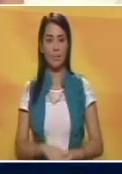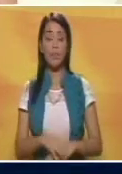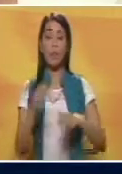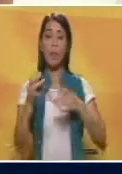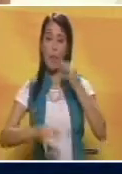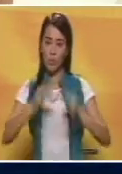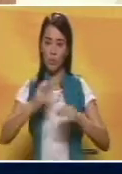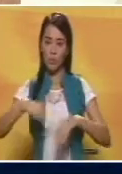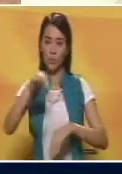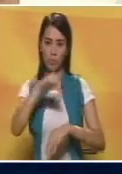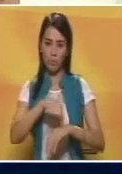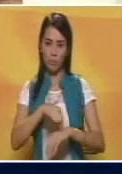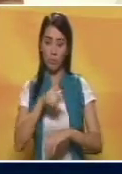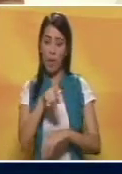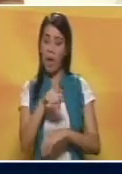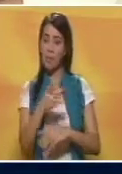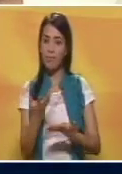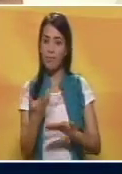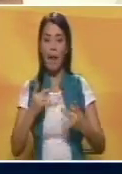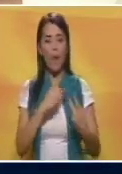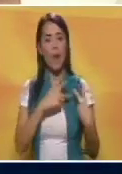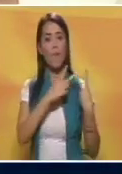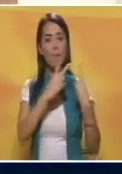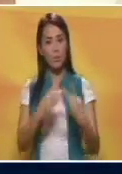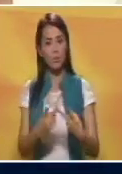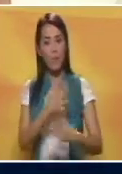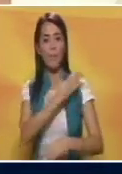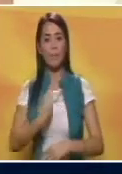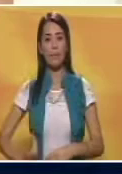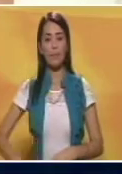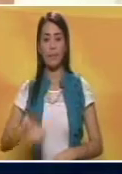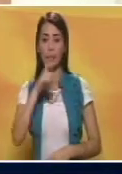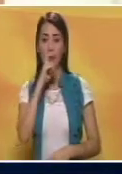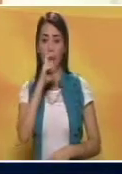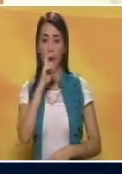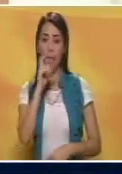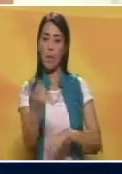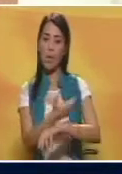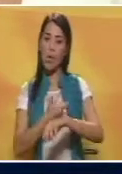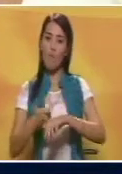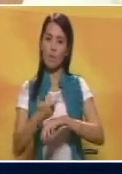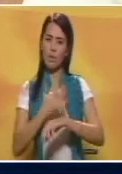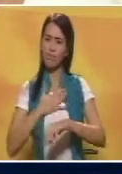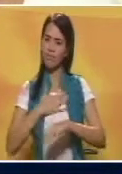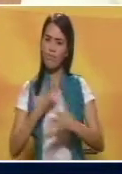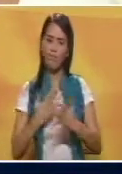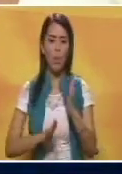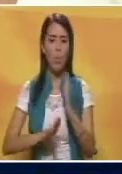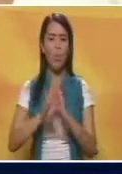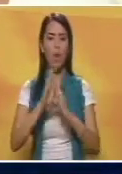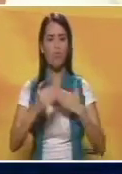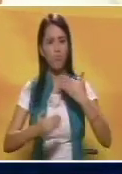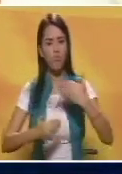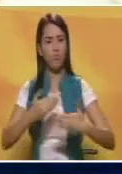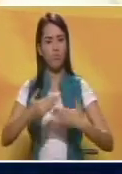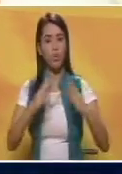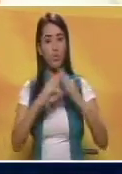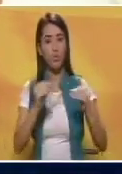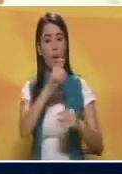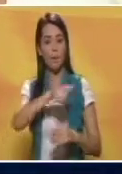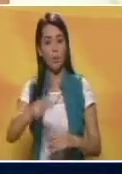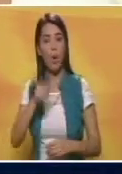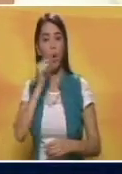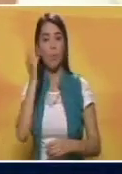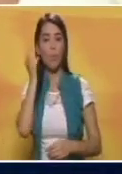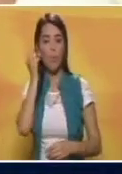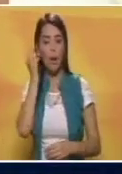allí está la voluntad del presidente nicolás maduro de su gobierno de avanzar juntos todas y todas los venezolanos